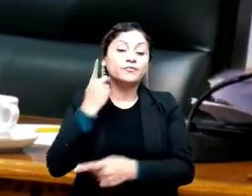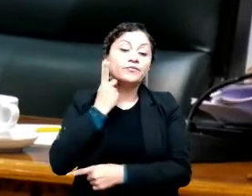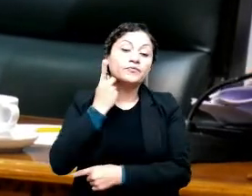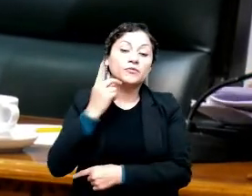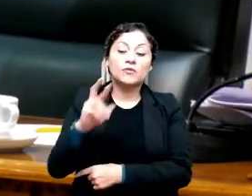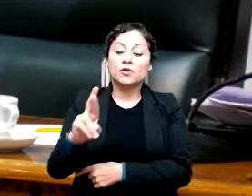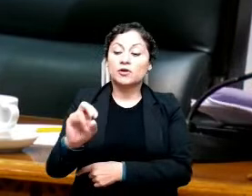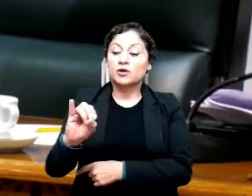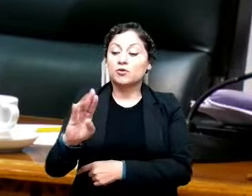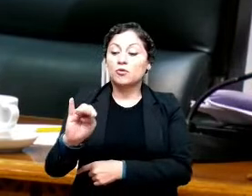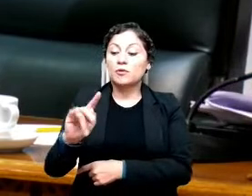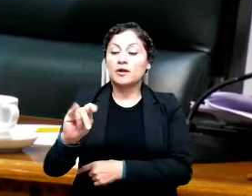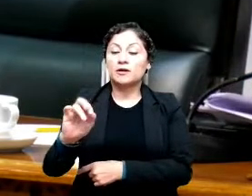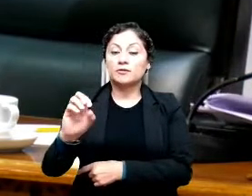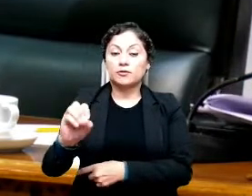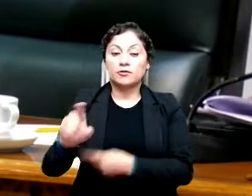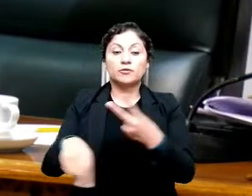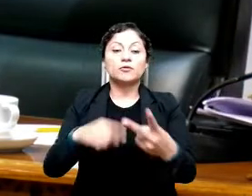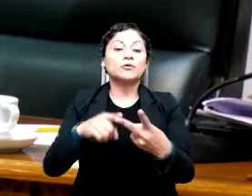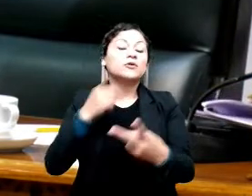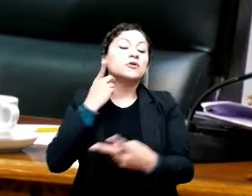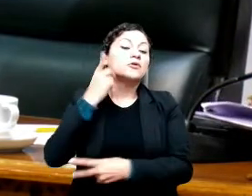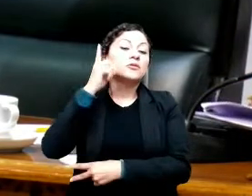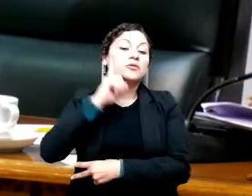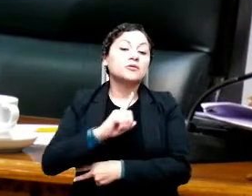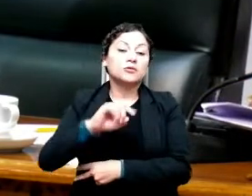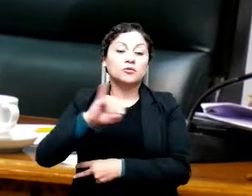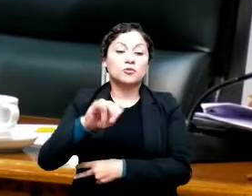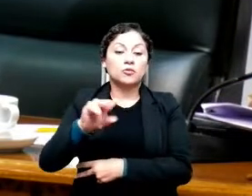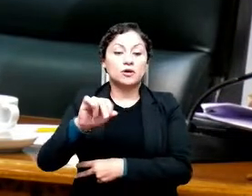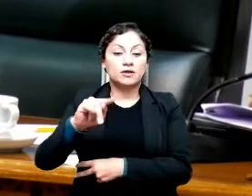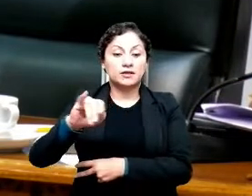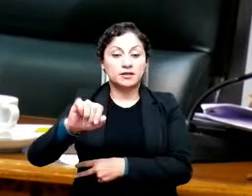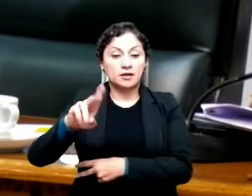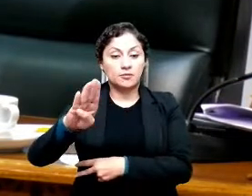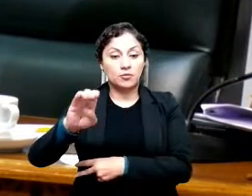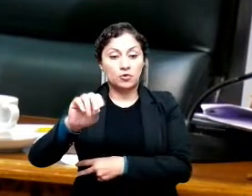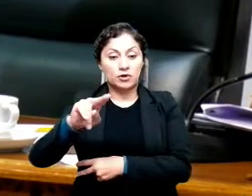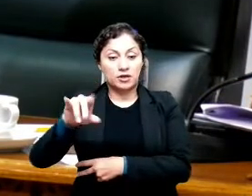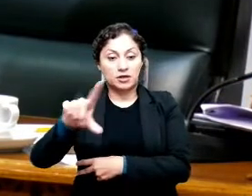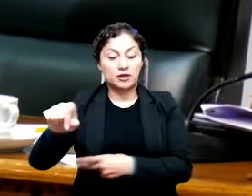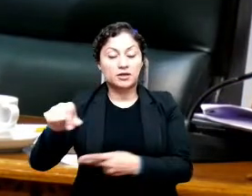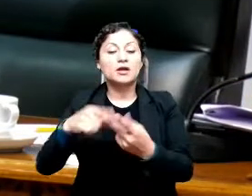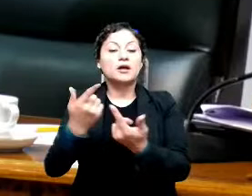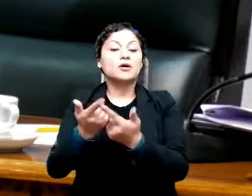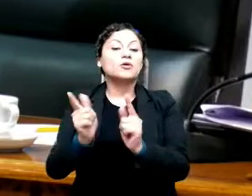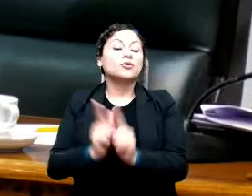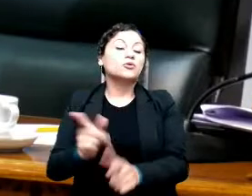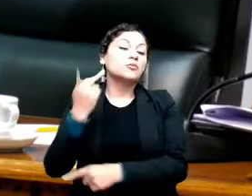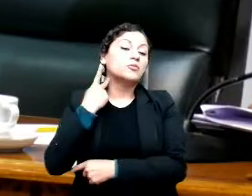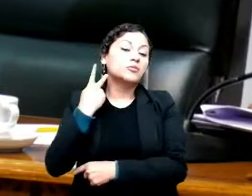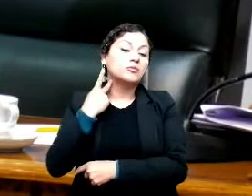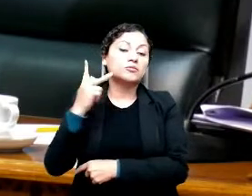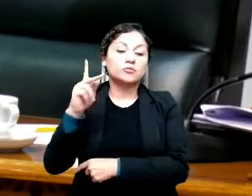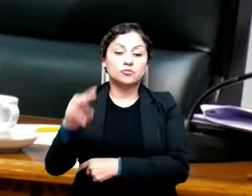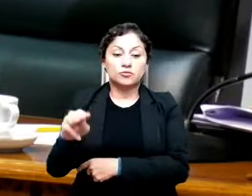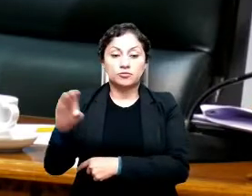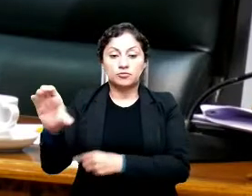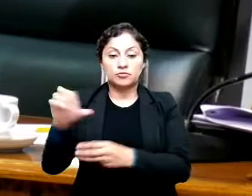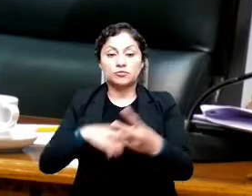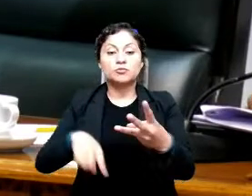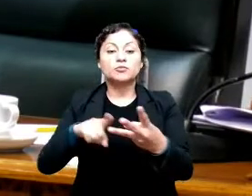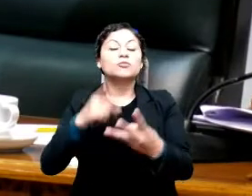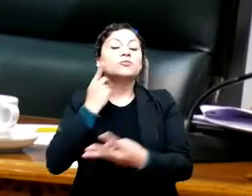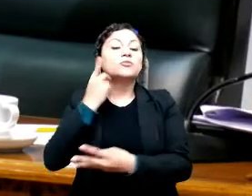Vargas Cervantes. Diputada Juanita Bonilla Jaime, Grupo Parlamentario de Movimiento Ciudadano. Diputada